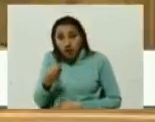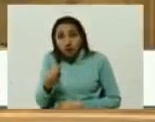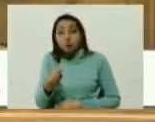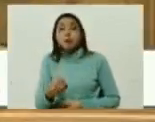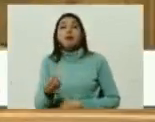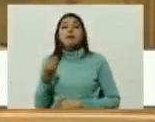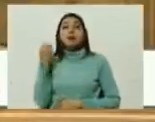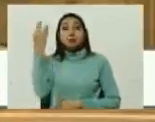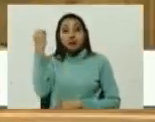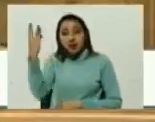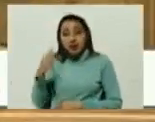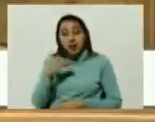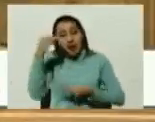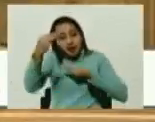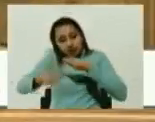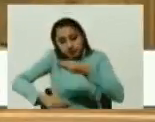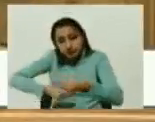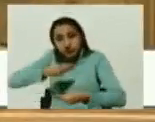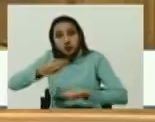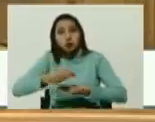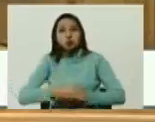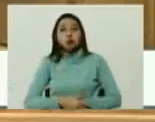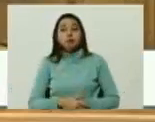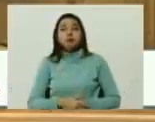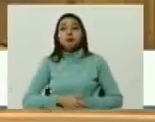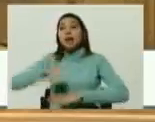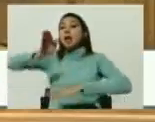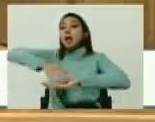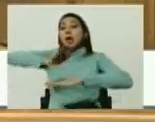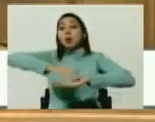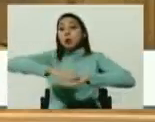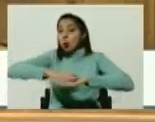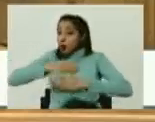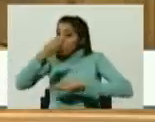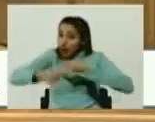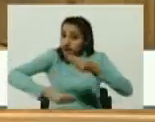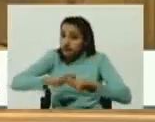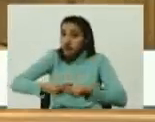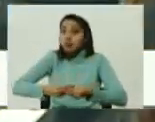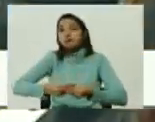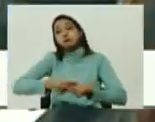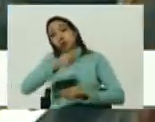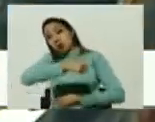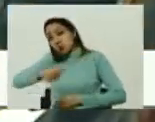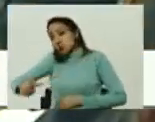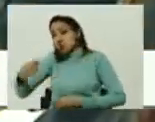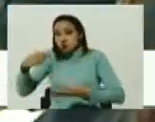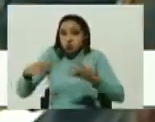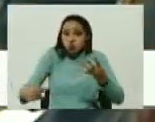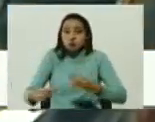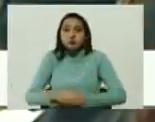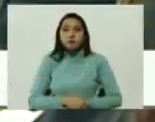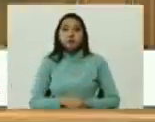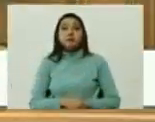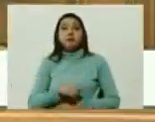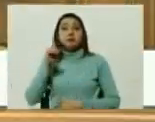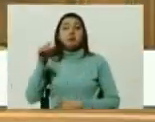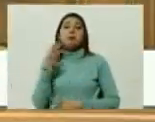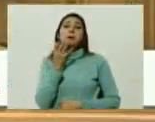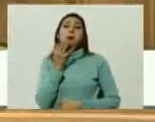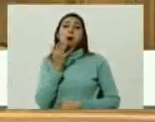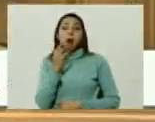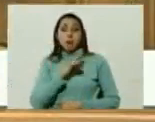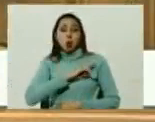hechos invocando a algo oa alguien pero además desde el punto de vista religioso